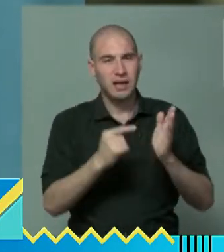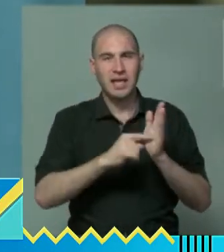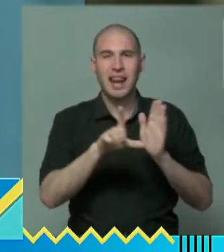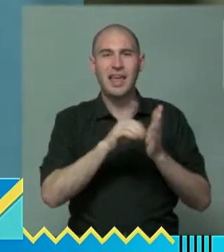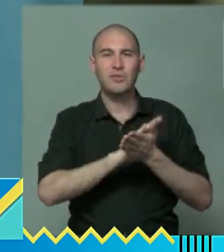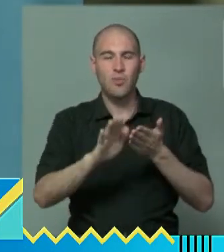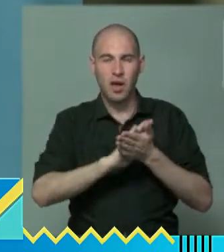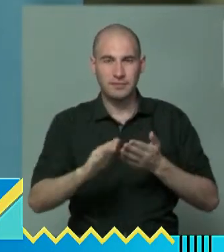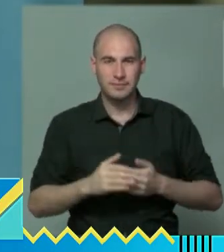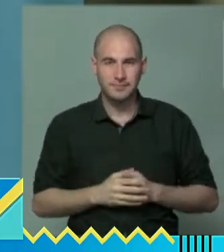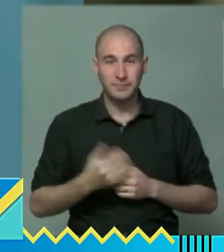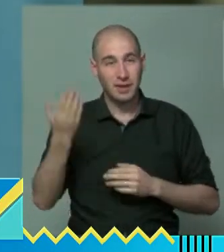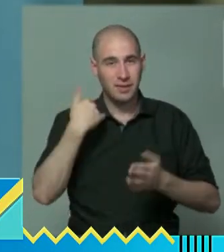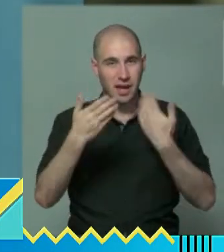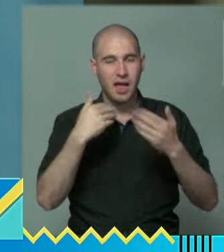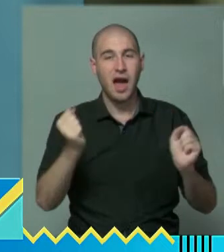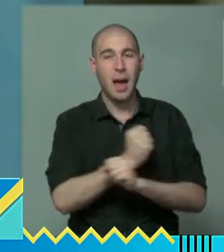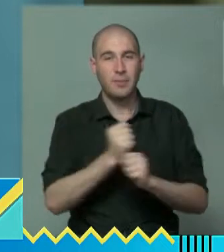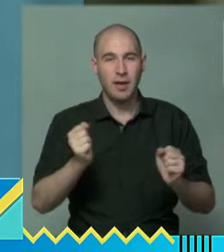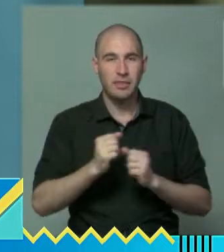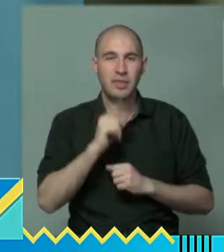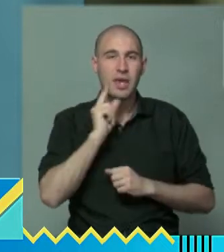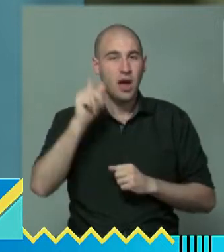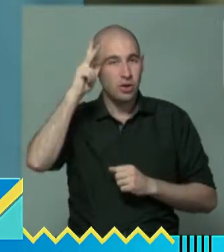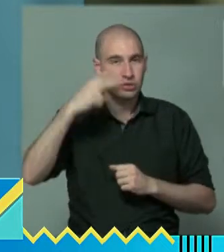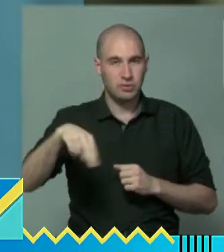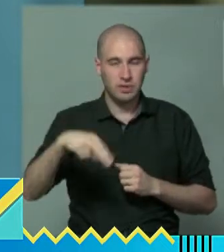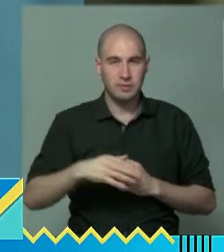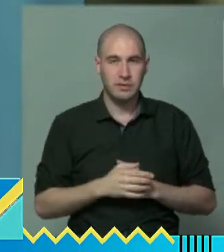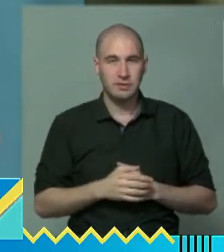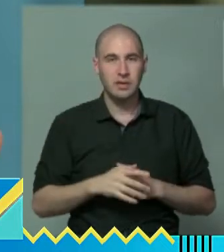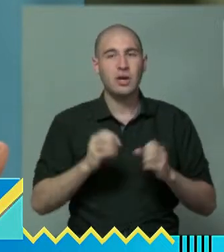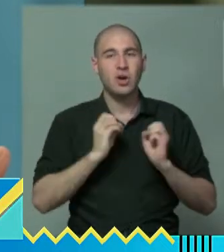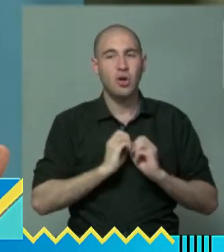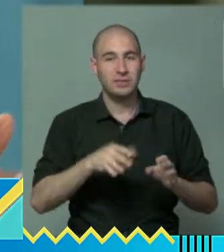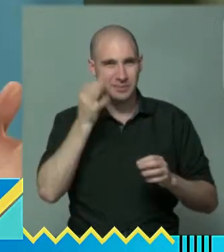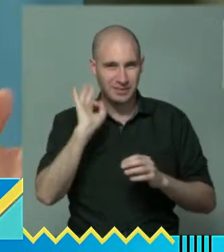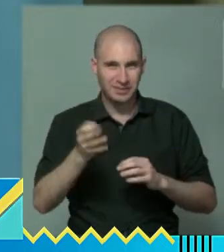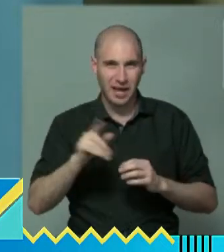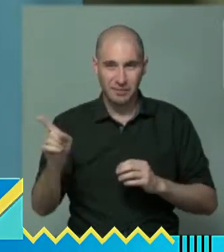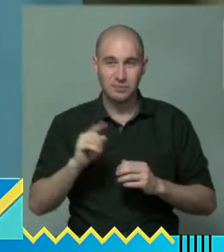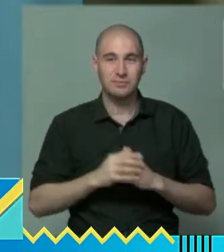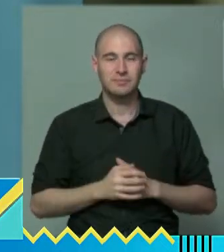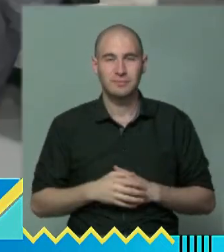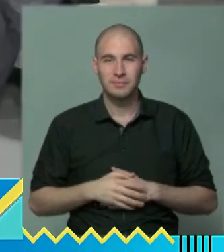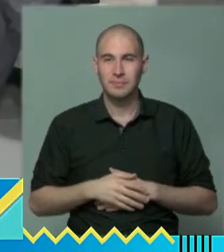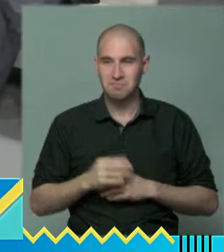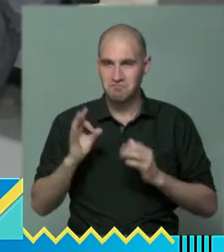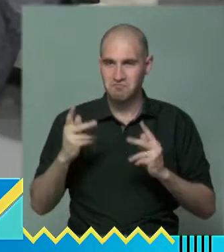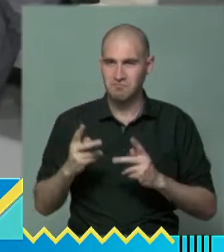esta nueva ley que, como decíamos recién, fue sancionada el 8 de noviembre. Y vamos a empezar con un especialista. Empezamos con usted, Ramiro.